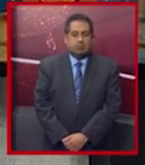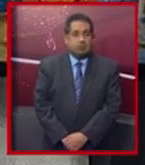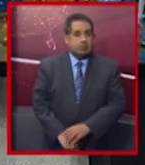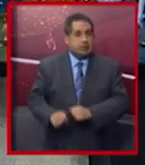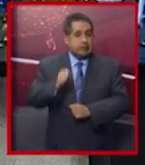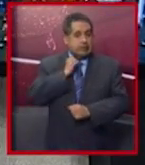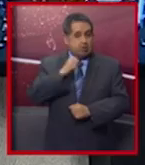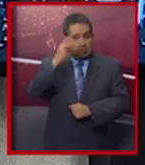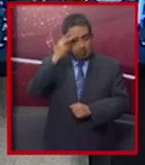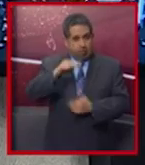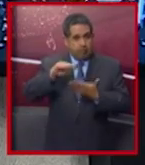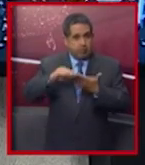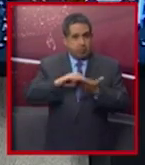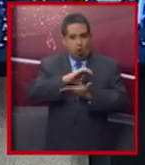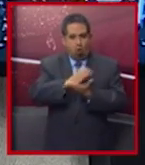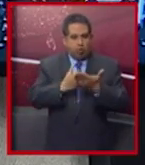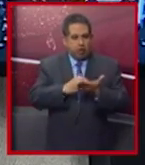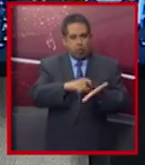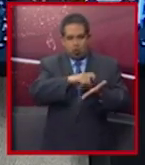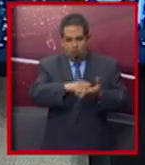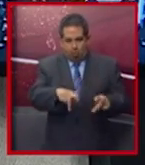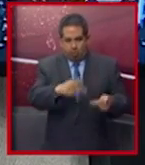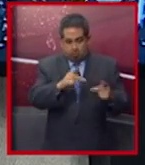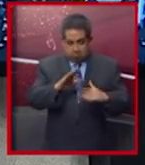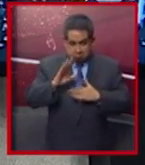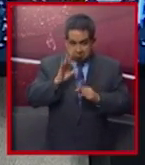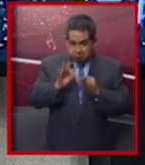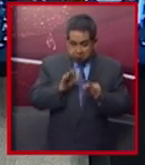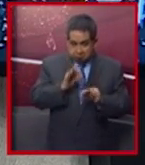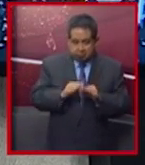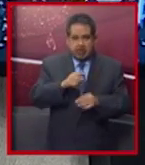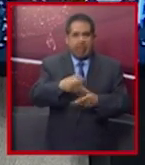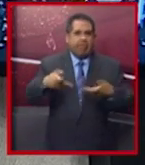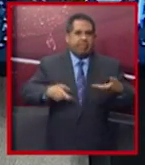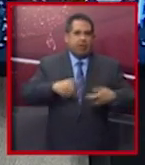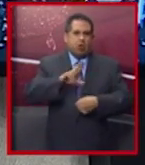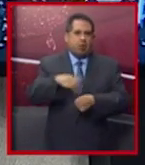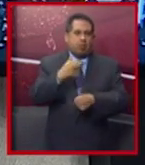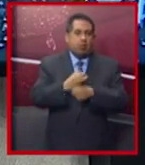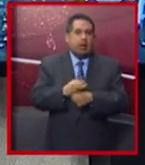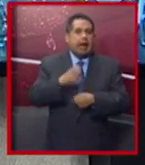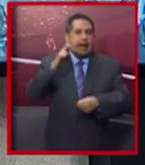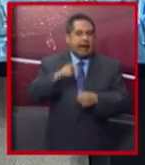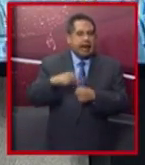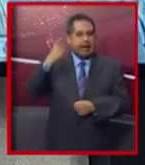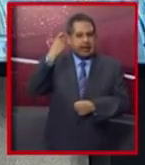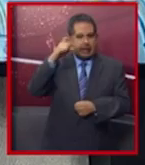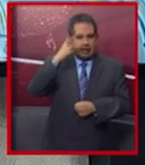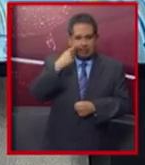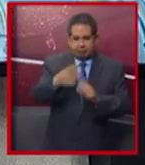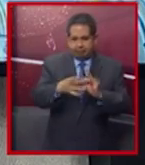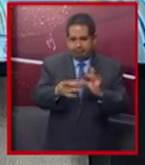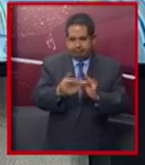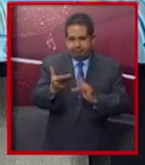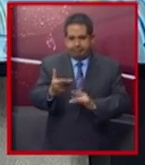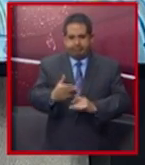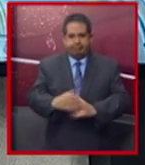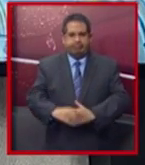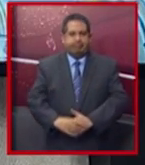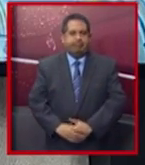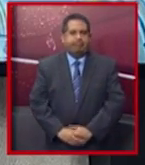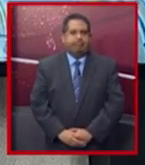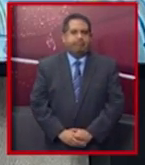El Senado de la República firmó un contrato de promesa de compraventa del Teatro de la República de la ciudad de Querétaro. Estos son los detalles.